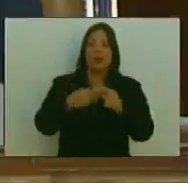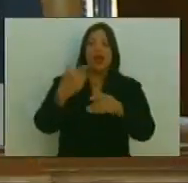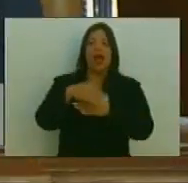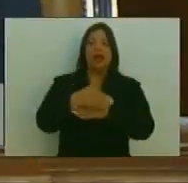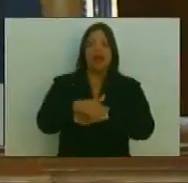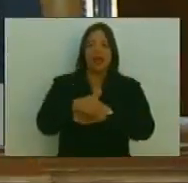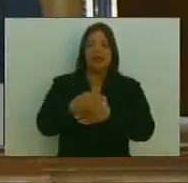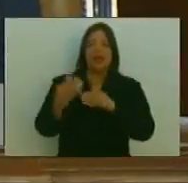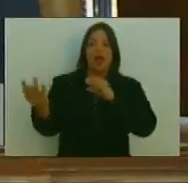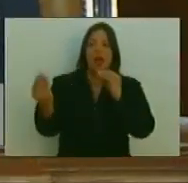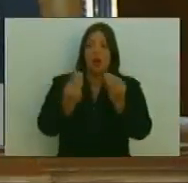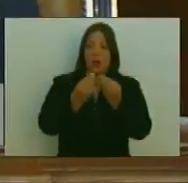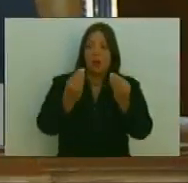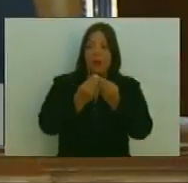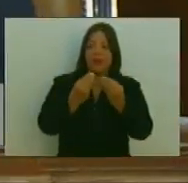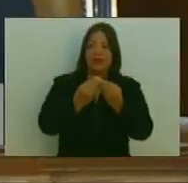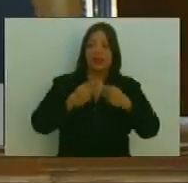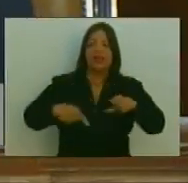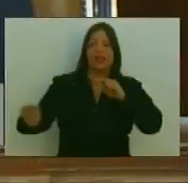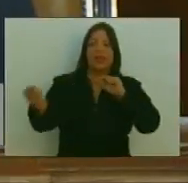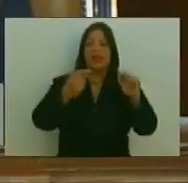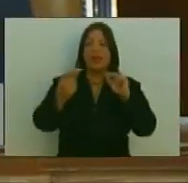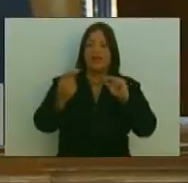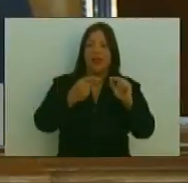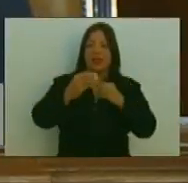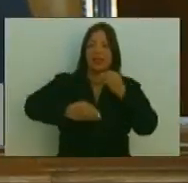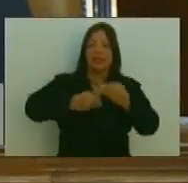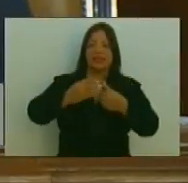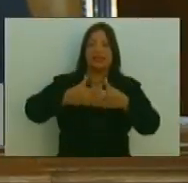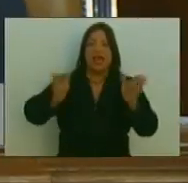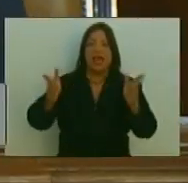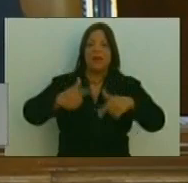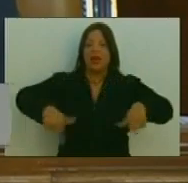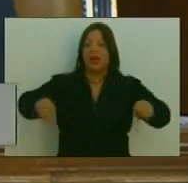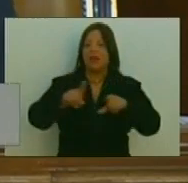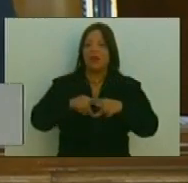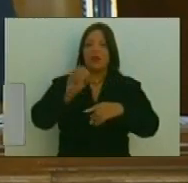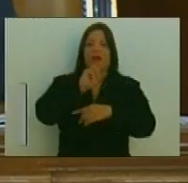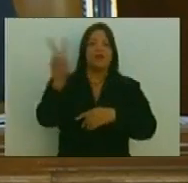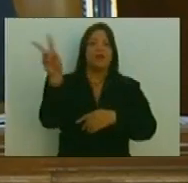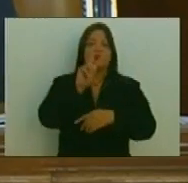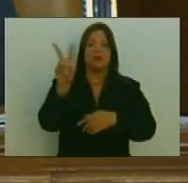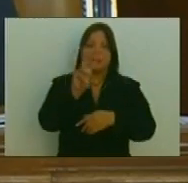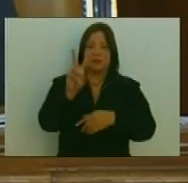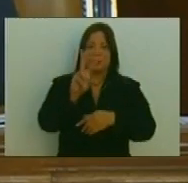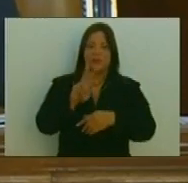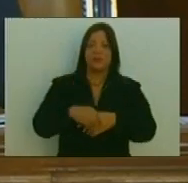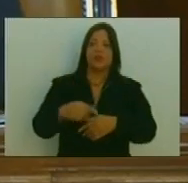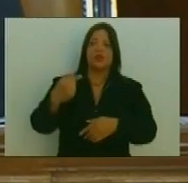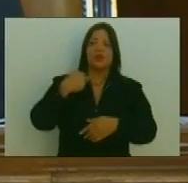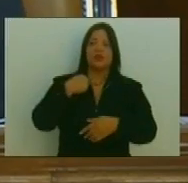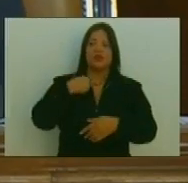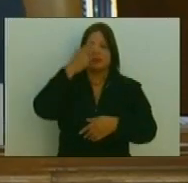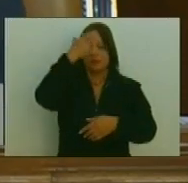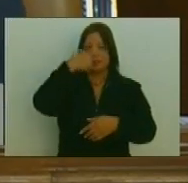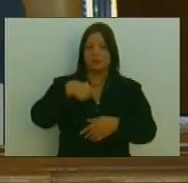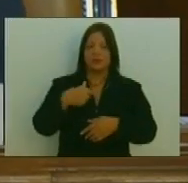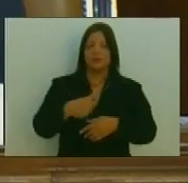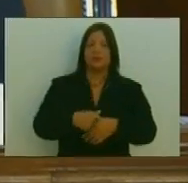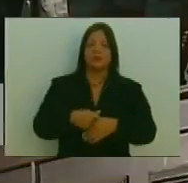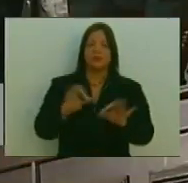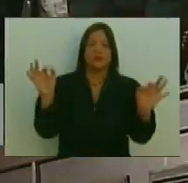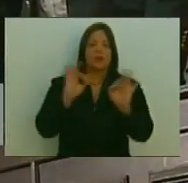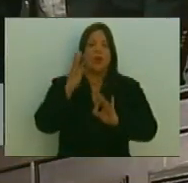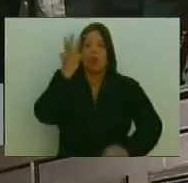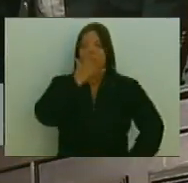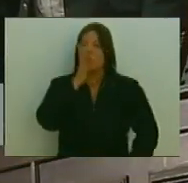vinieron a acompañar este gran debate que se abre hoy para toda Venezuela. Yo no tengo duda